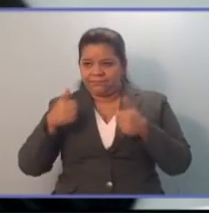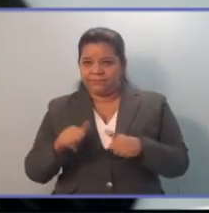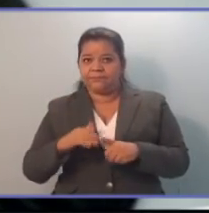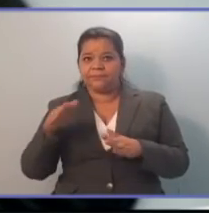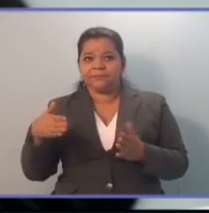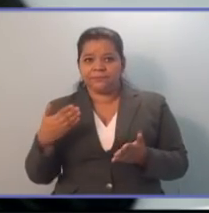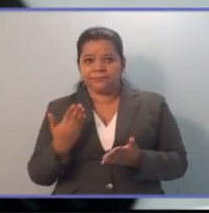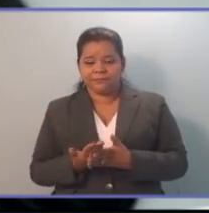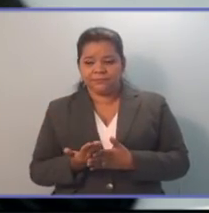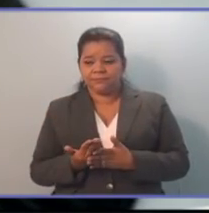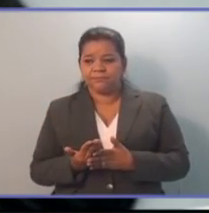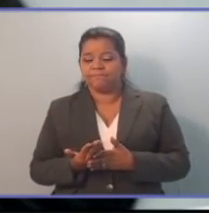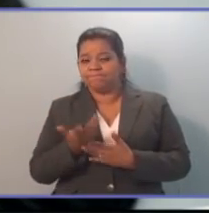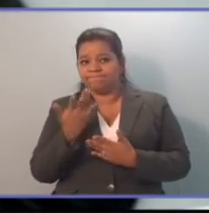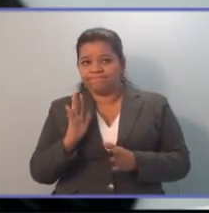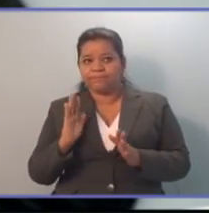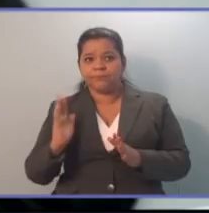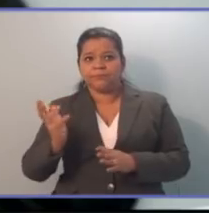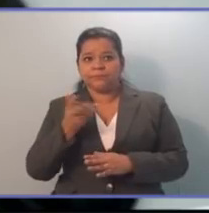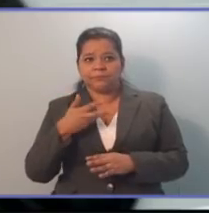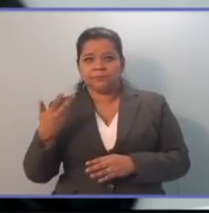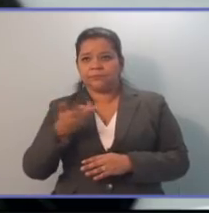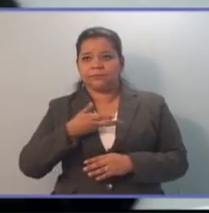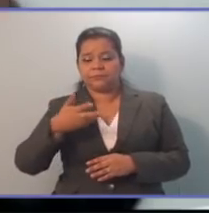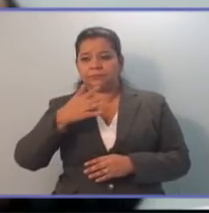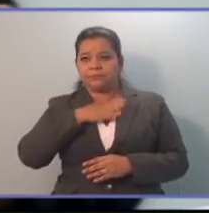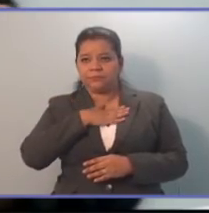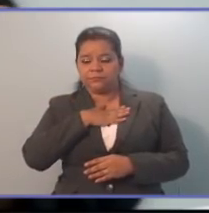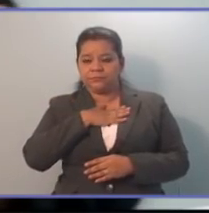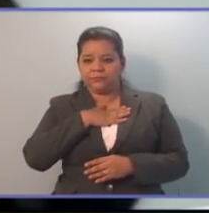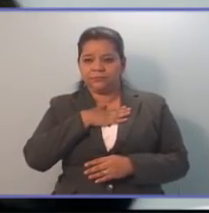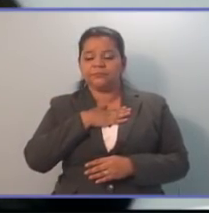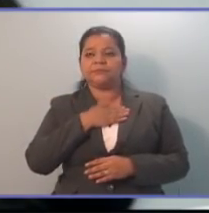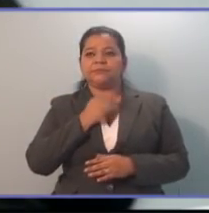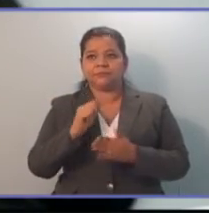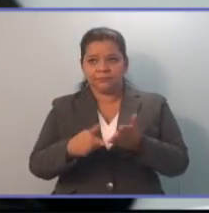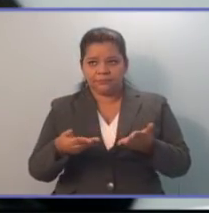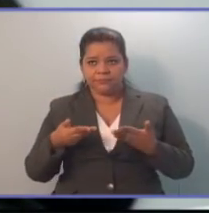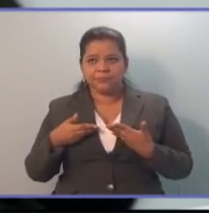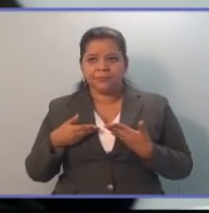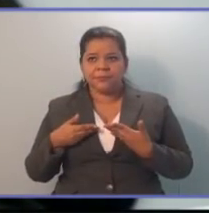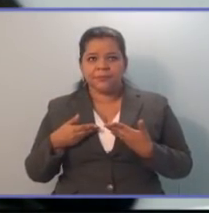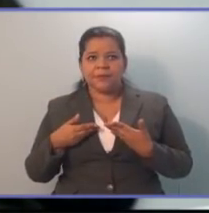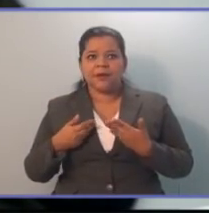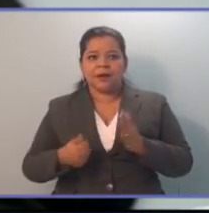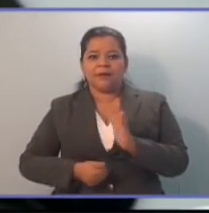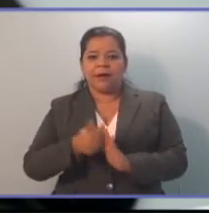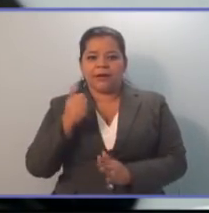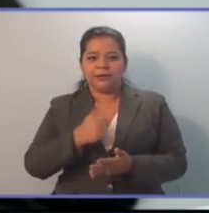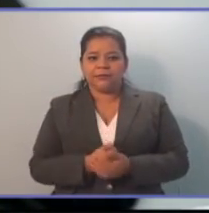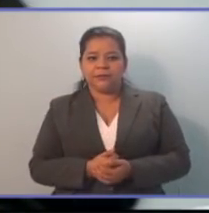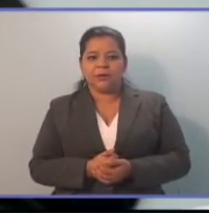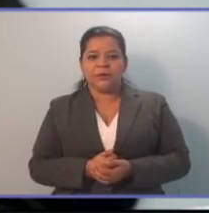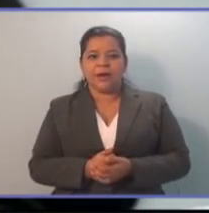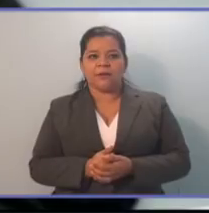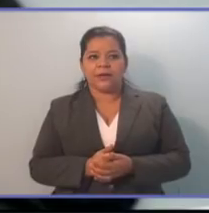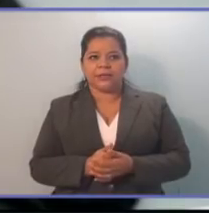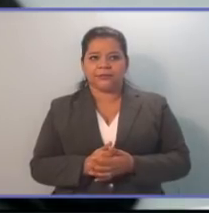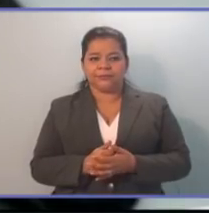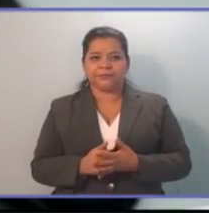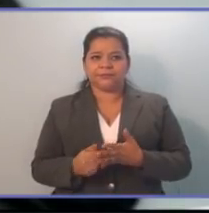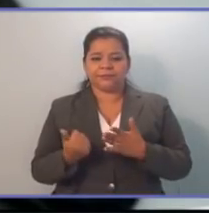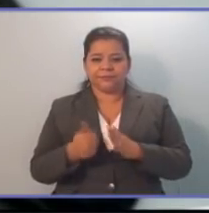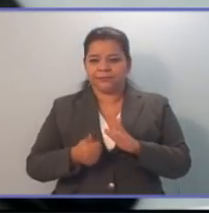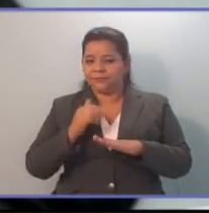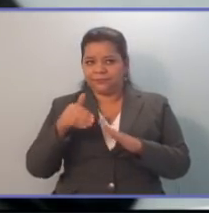el tiempo transcurrido entre los hechos y el tiempo que vino a resolver, sí considero que